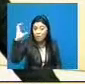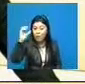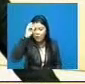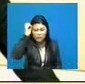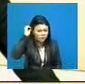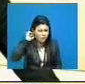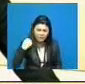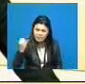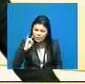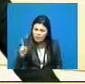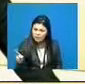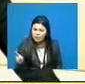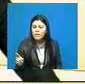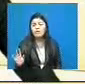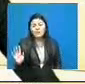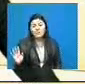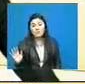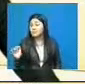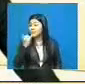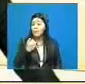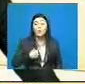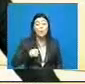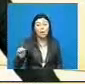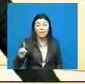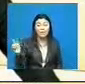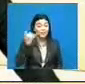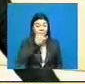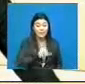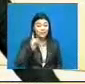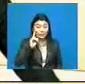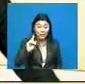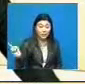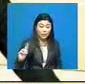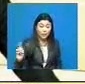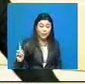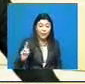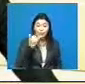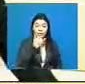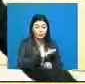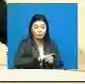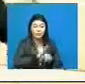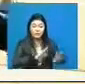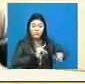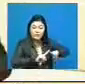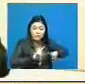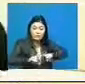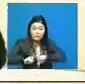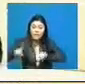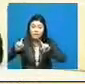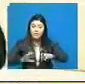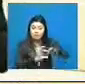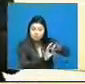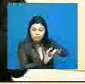Entonces, como eso no es así, cada momento, cada marco fiscal de mediano plazo se hace con